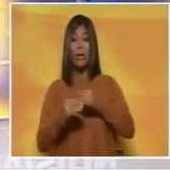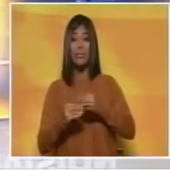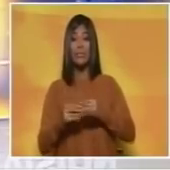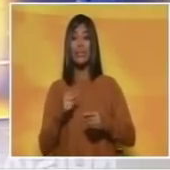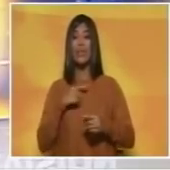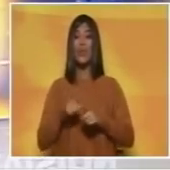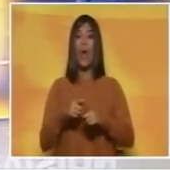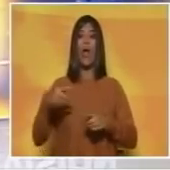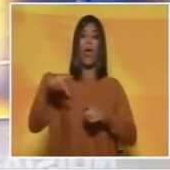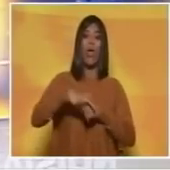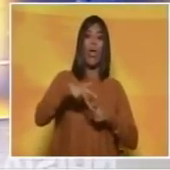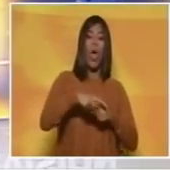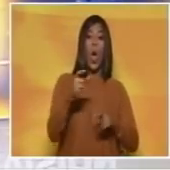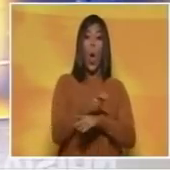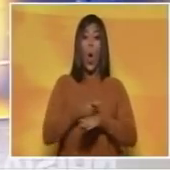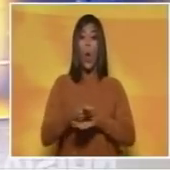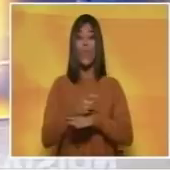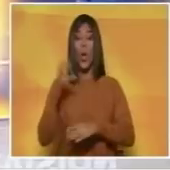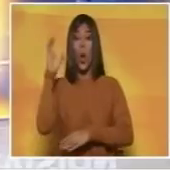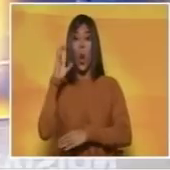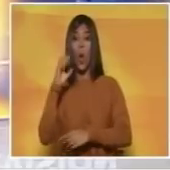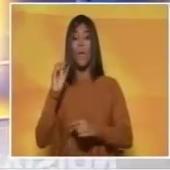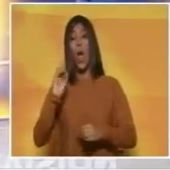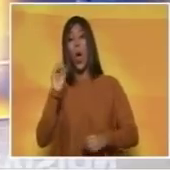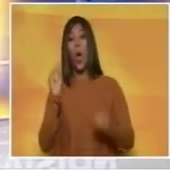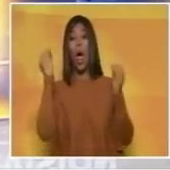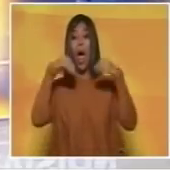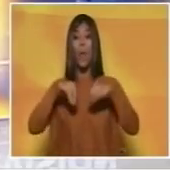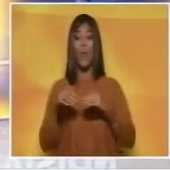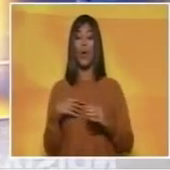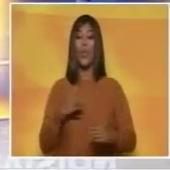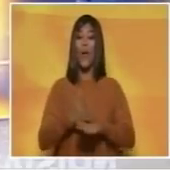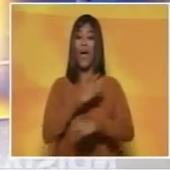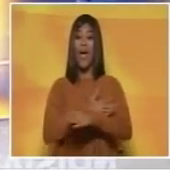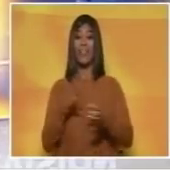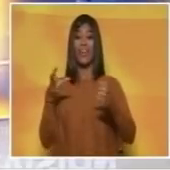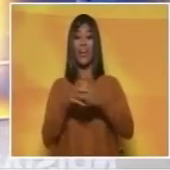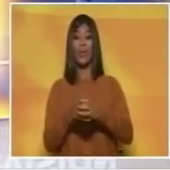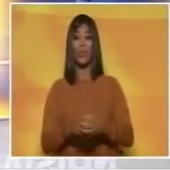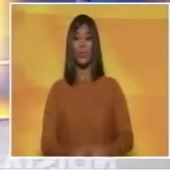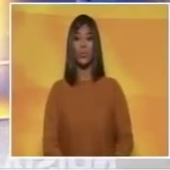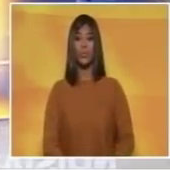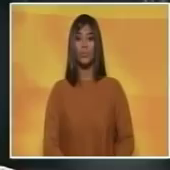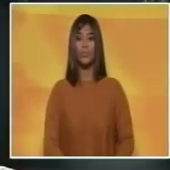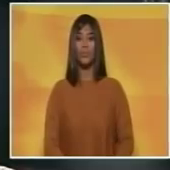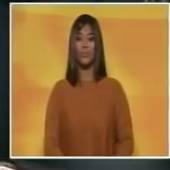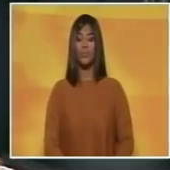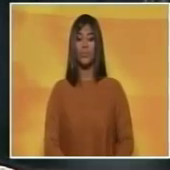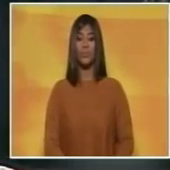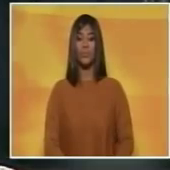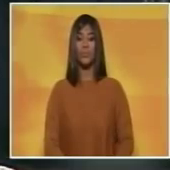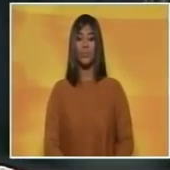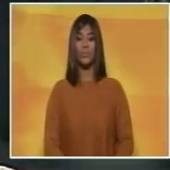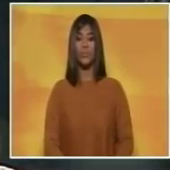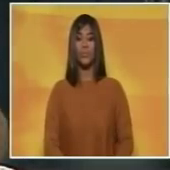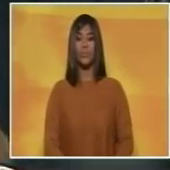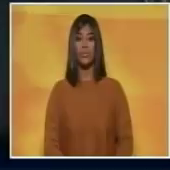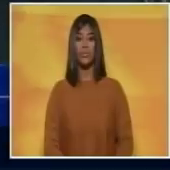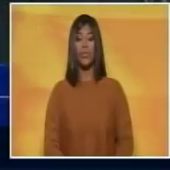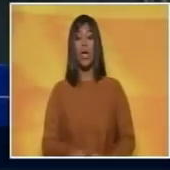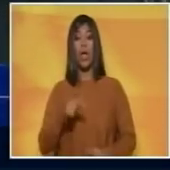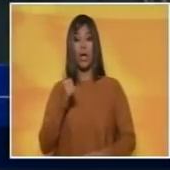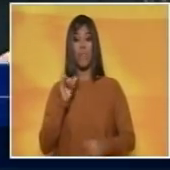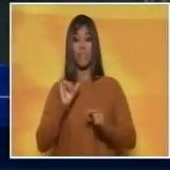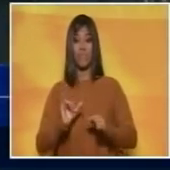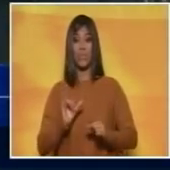a presiones del gobierno de Colombia o presuntos acuerdos alcanzados en las reuniones en Oslo. Y allí se va a establecer